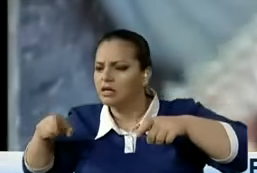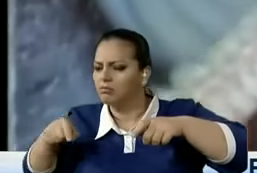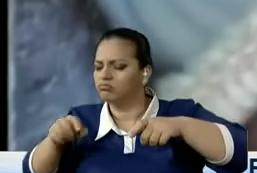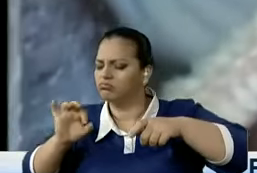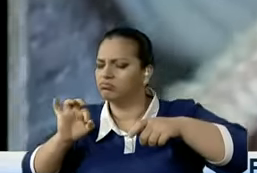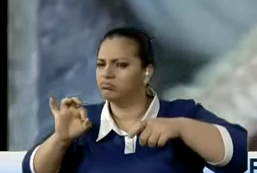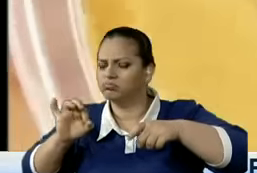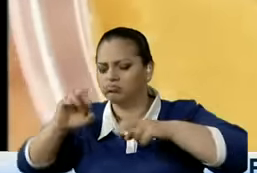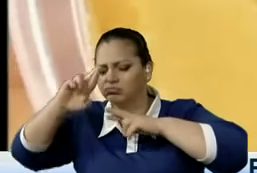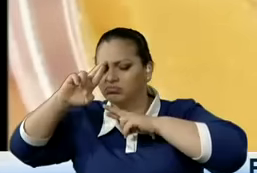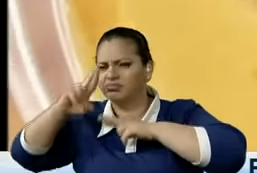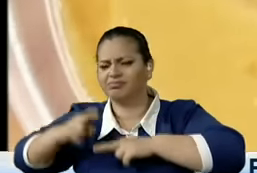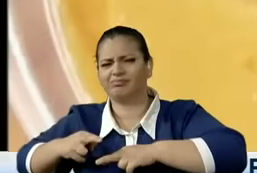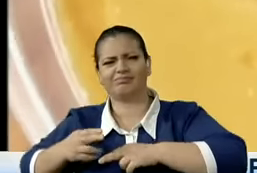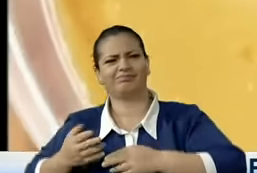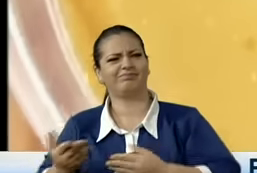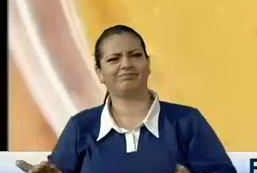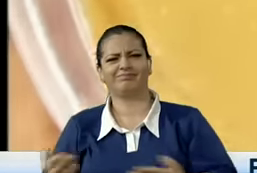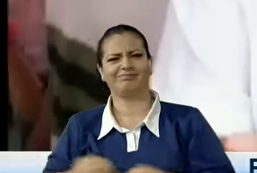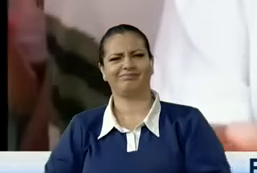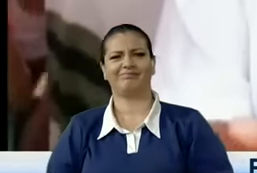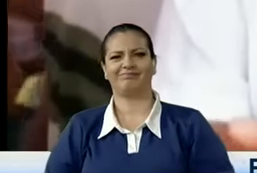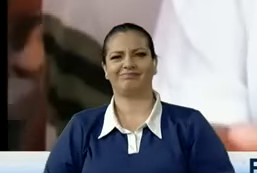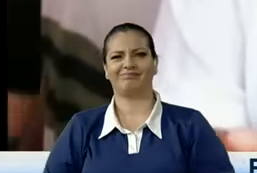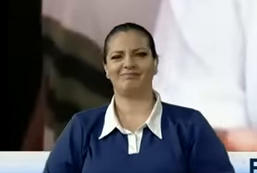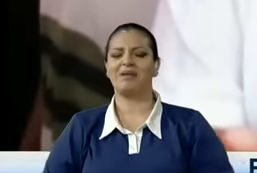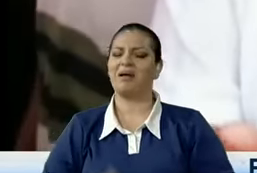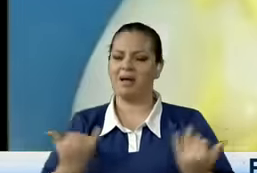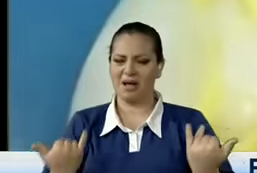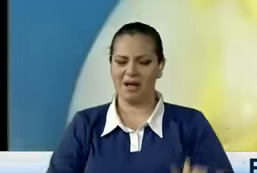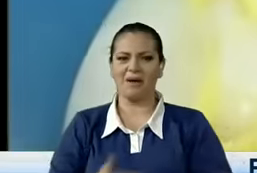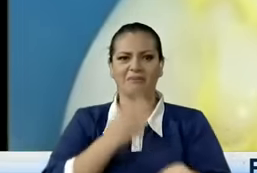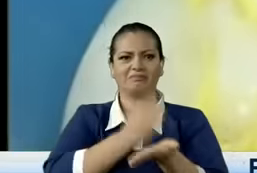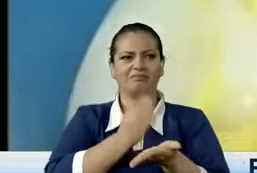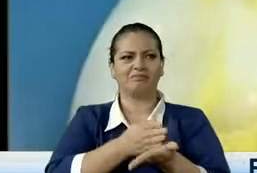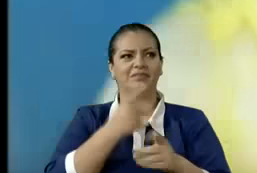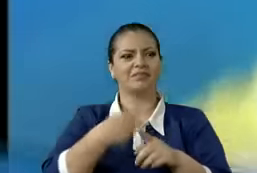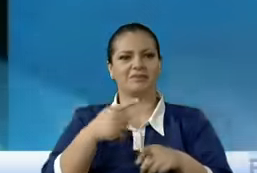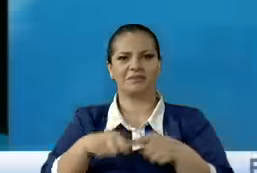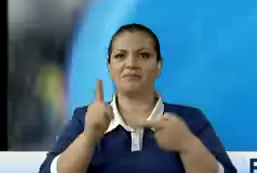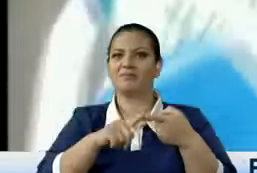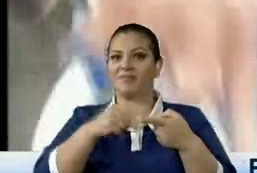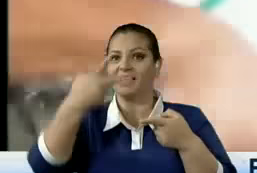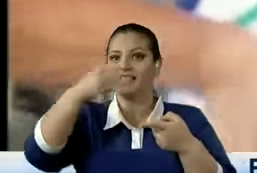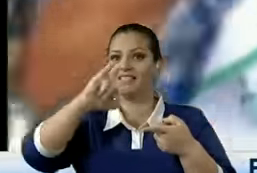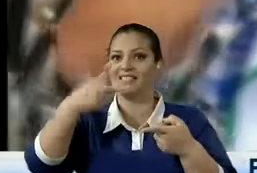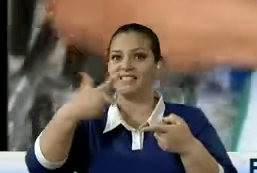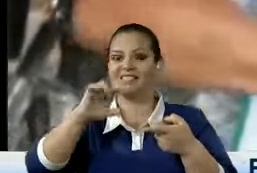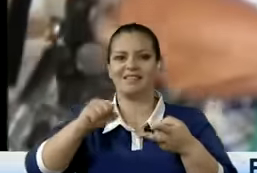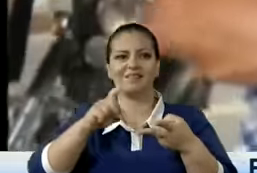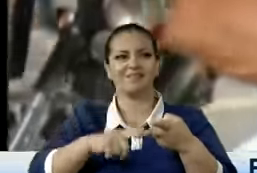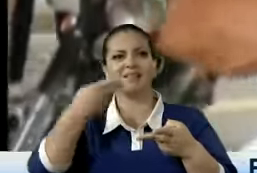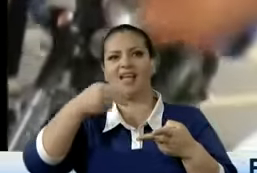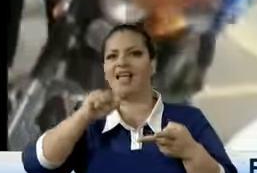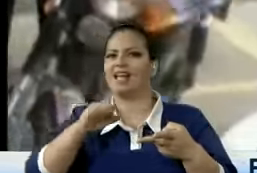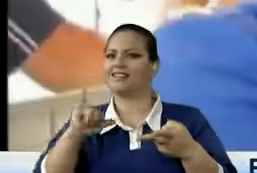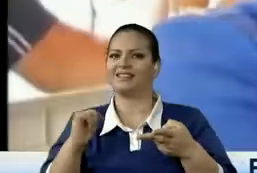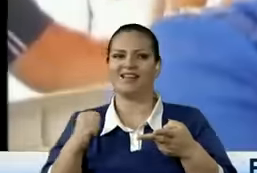técnicas muestran los diferentes tipos de alimentos que se pueden realizar. La chicha, las hallacas,